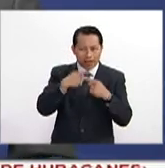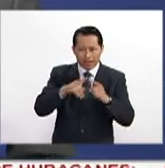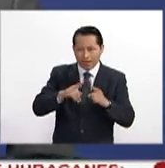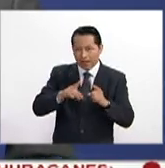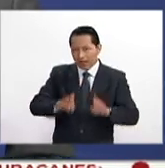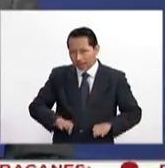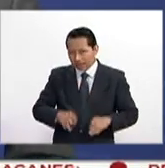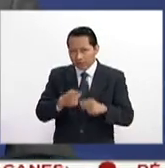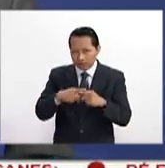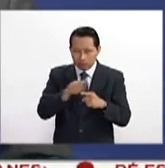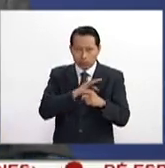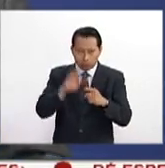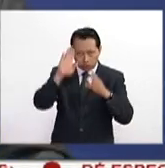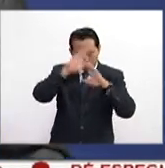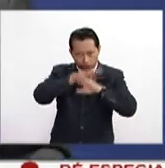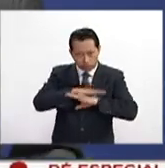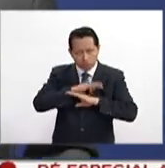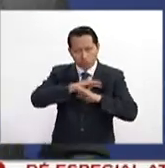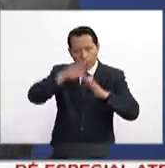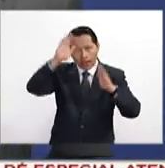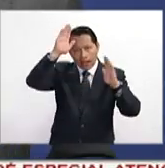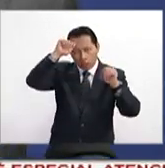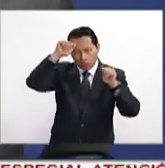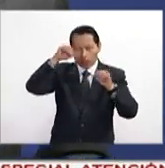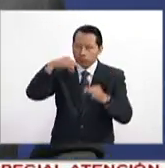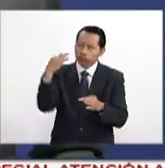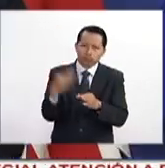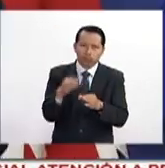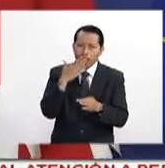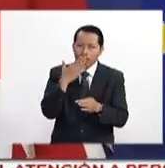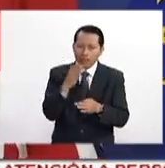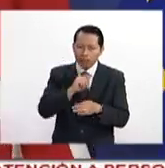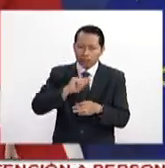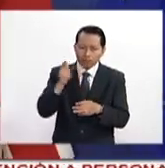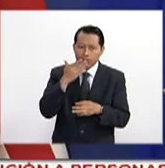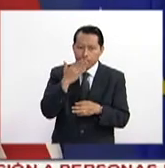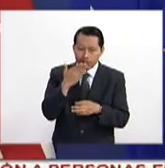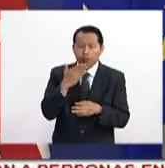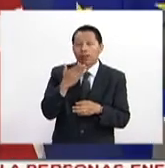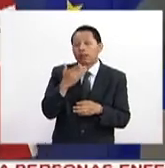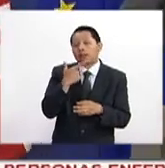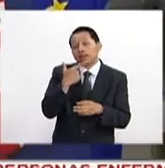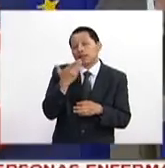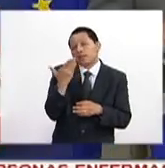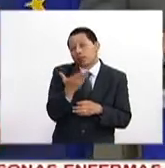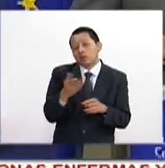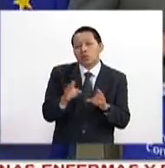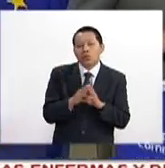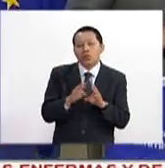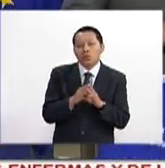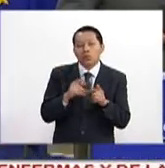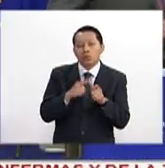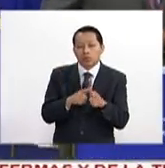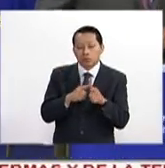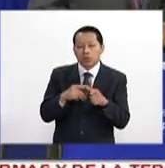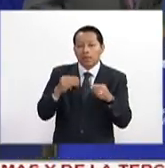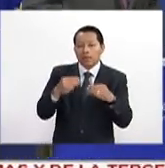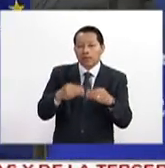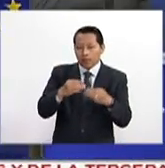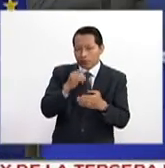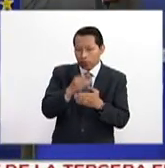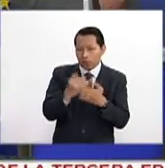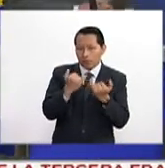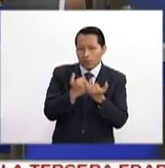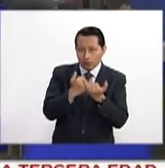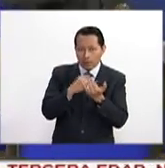y, por supuesto, llegar a un acuerdo exitoso. Se espera que los británicos soliciten permanecer en el mercado único y en la